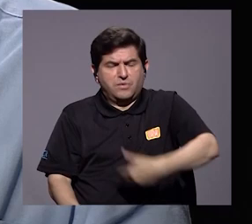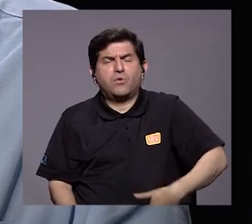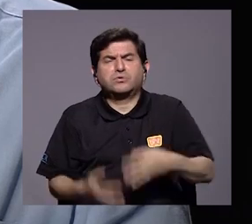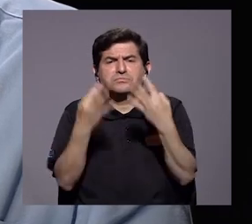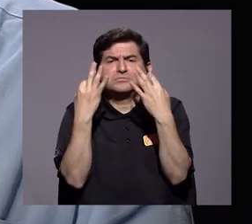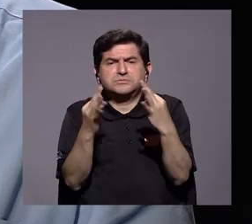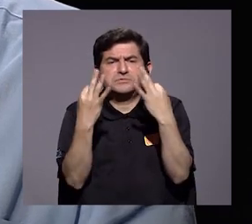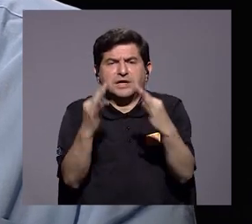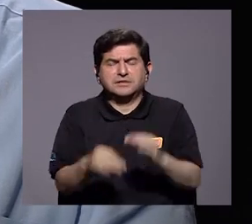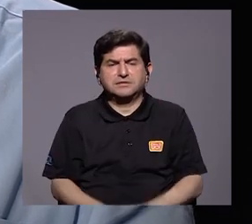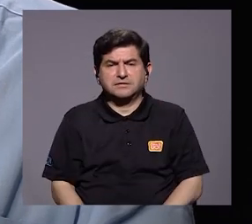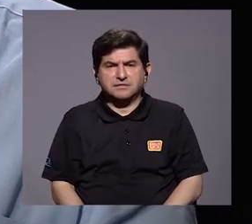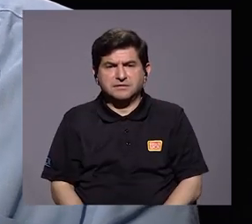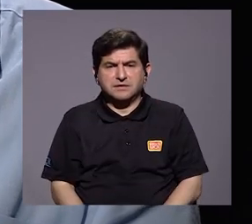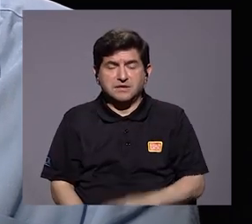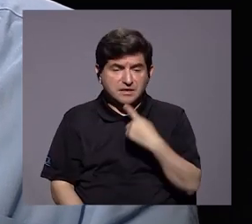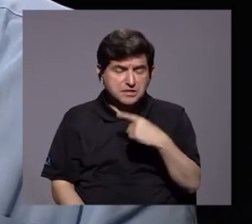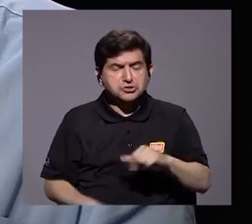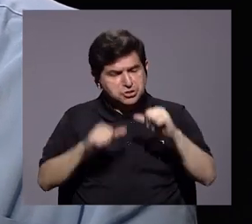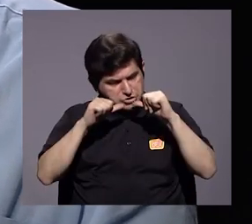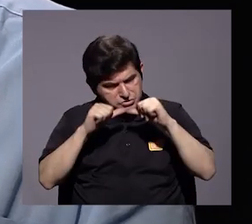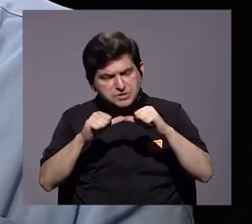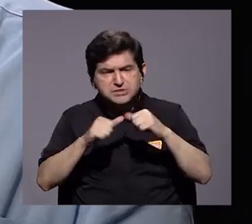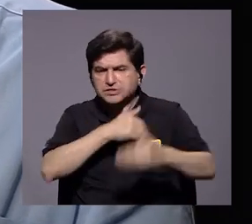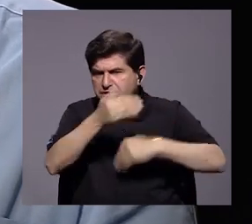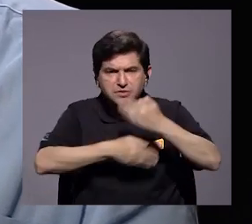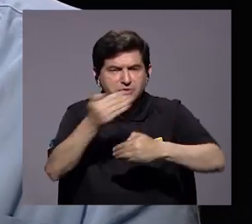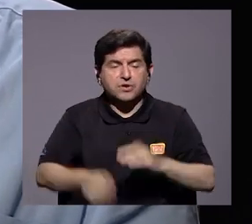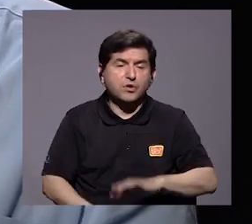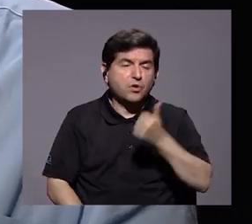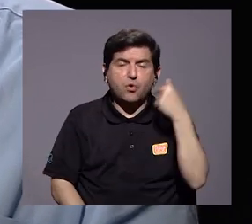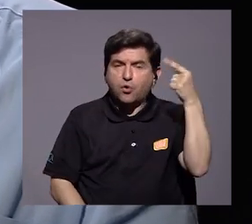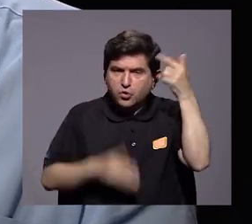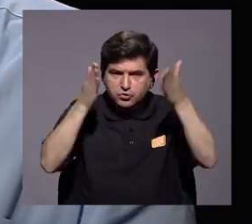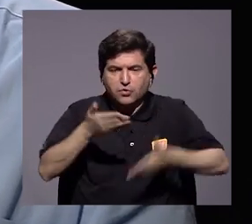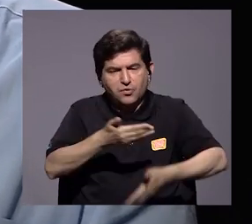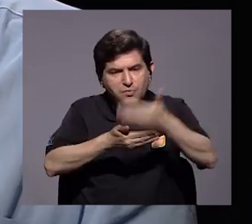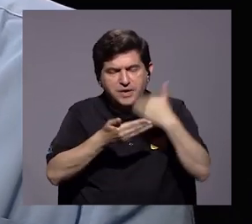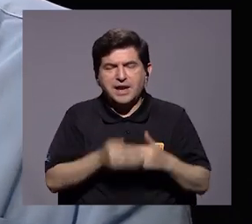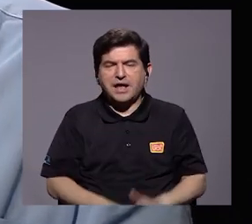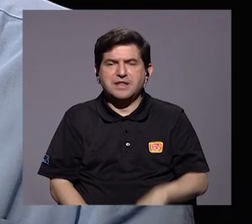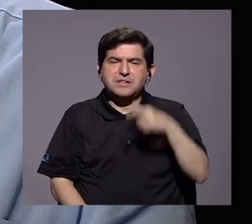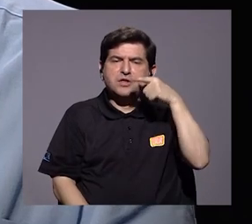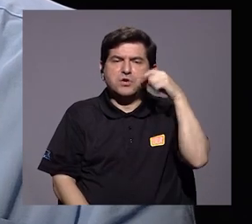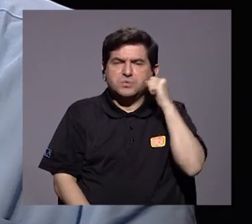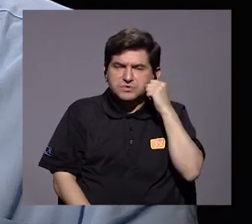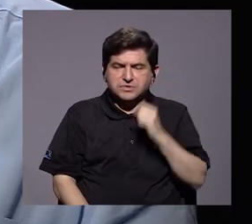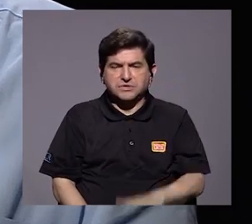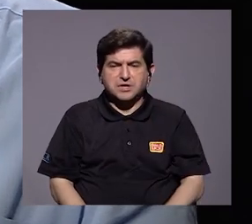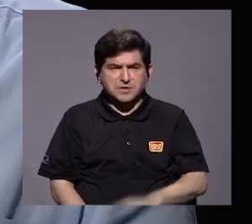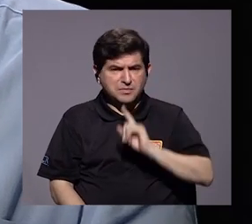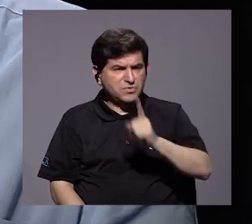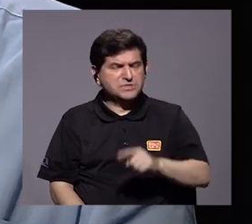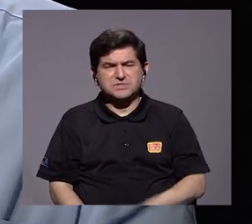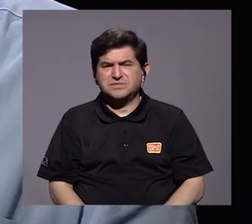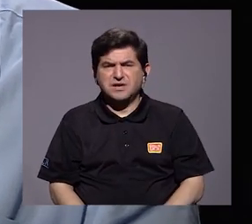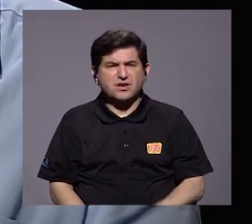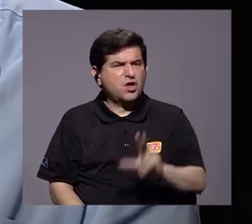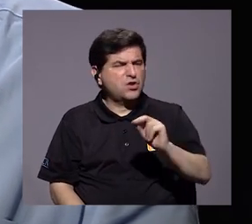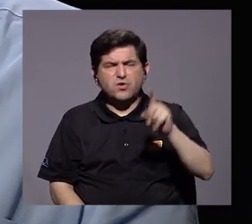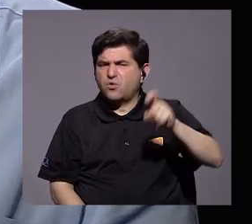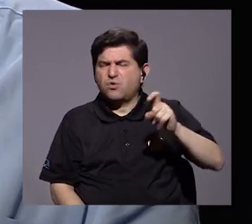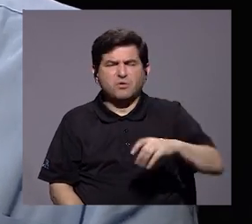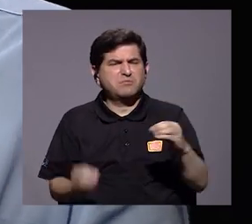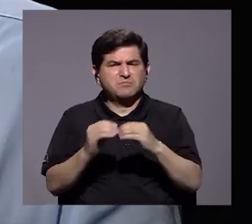se atrevió desde el principio decir vamos con esto otros gobernantes en el pasado como luis guillermo solís entraron diciendo no no son necesarios más